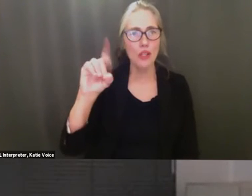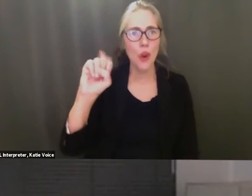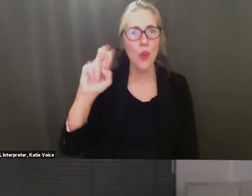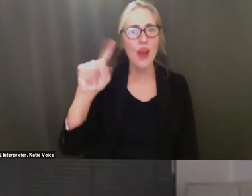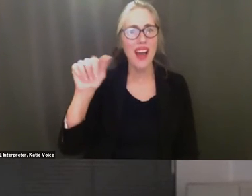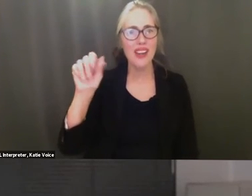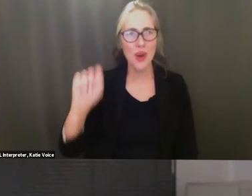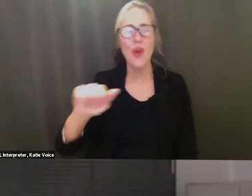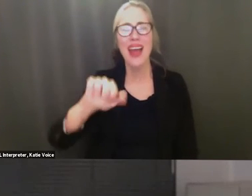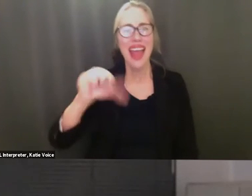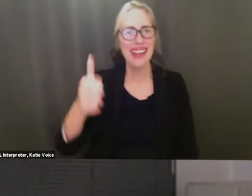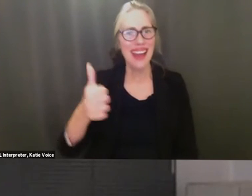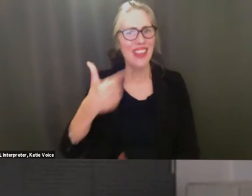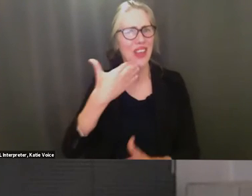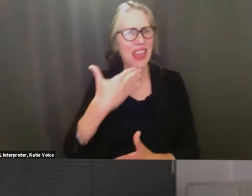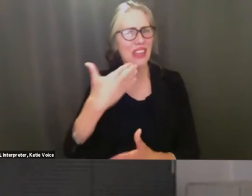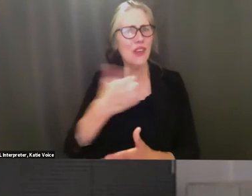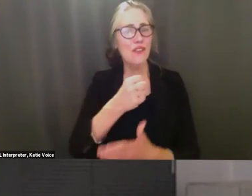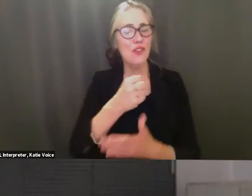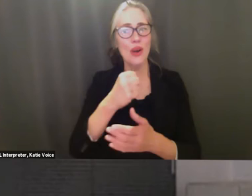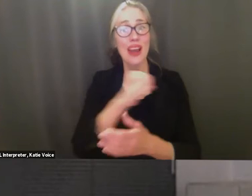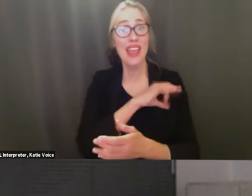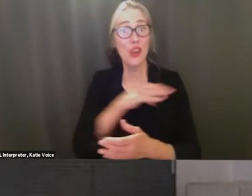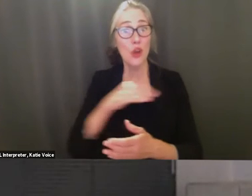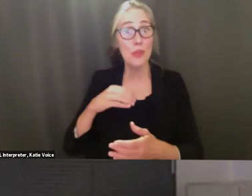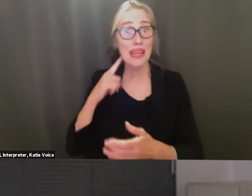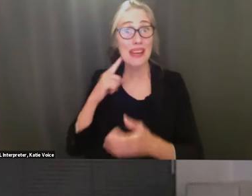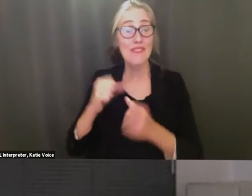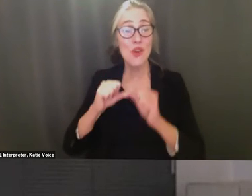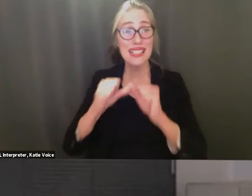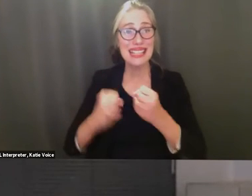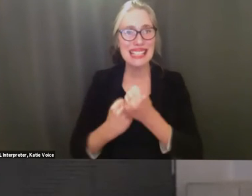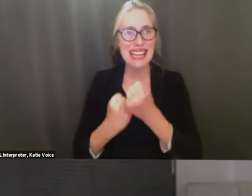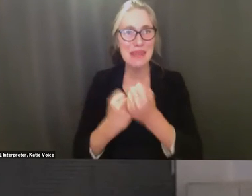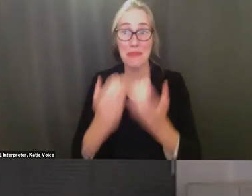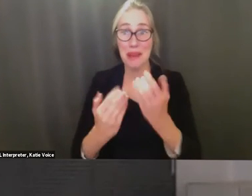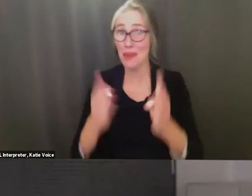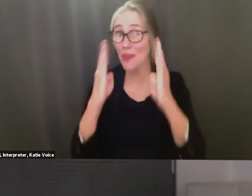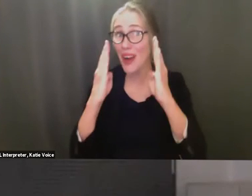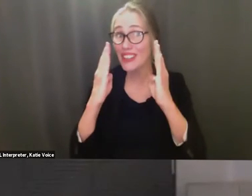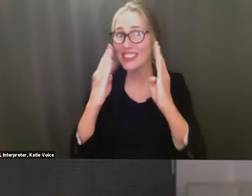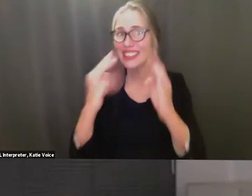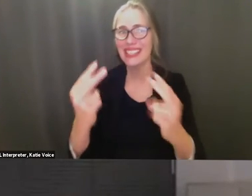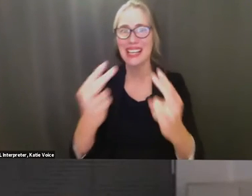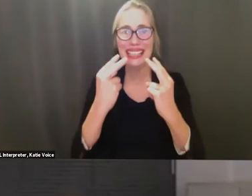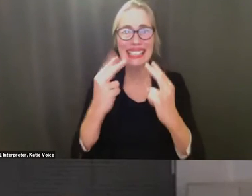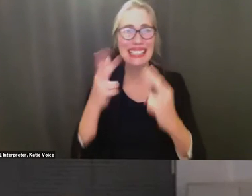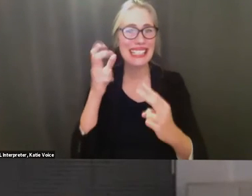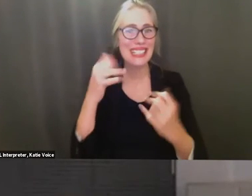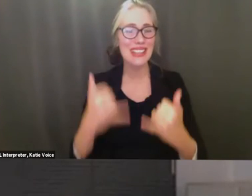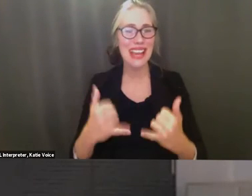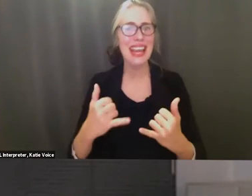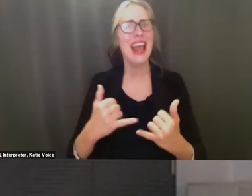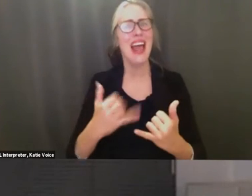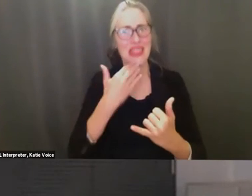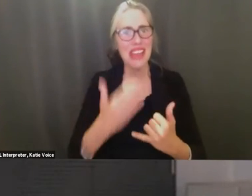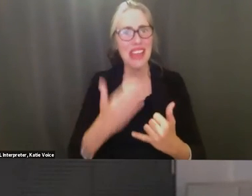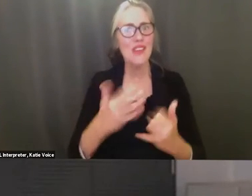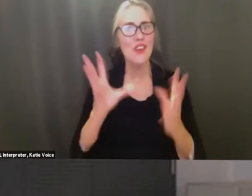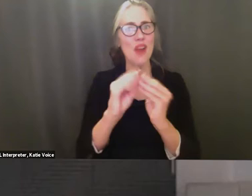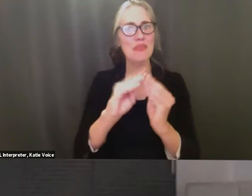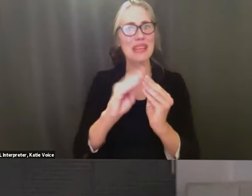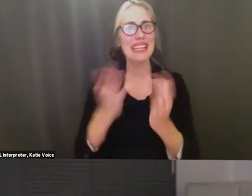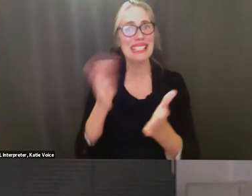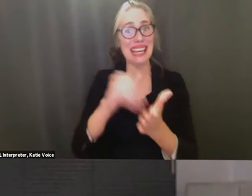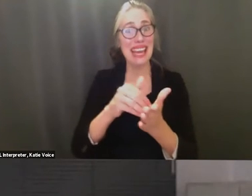Y gracias al Comité de Sustentabilidad, algunos de los que nos están escuchando por su debida diligencia y por tener las reuniones de